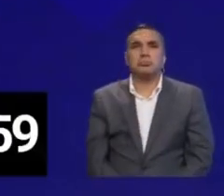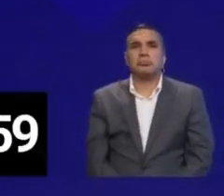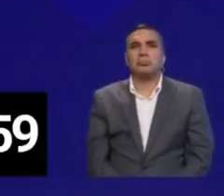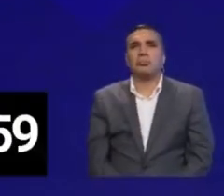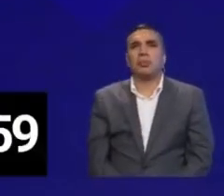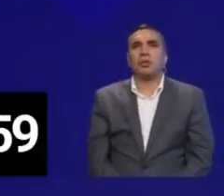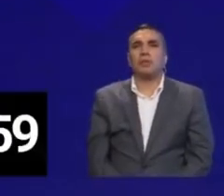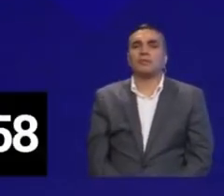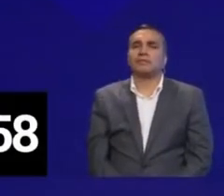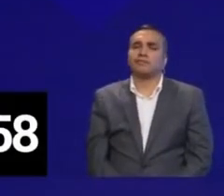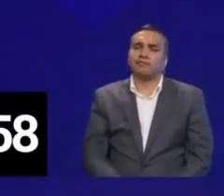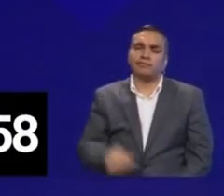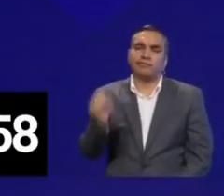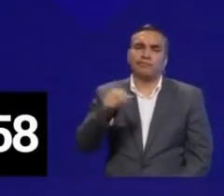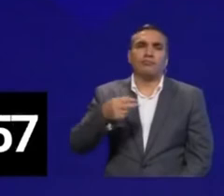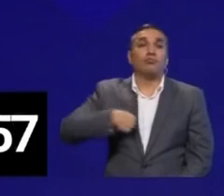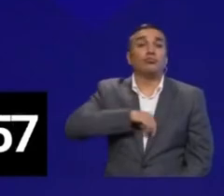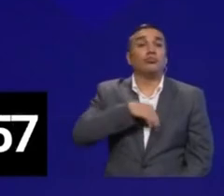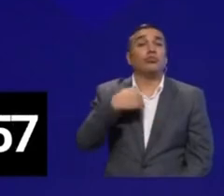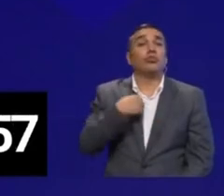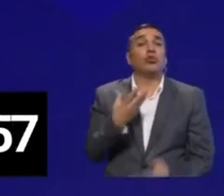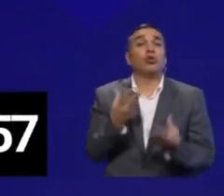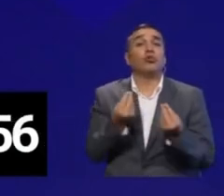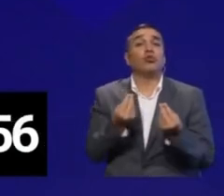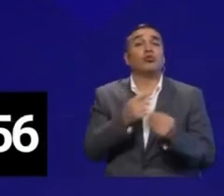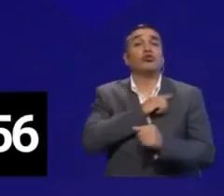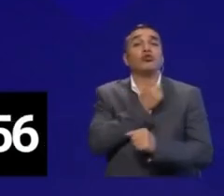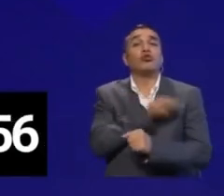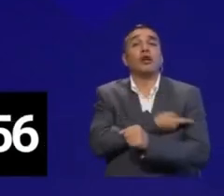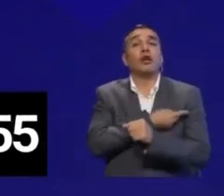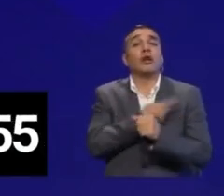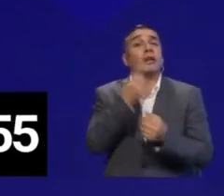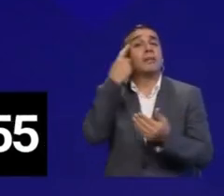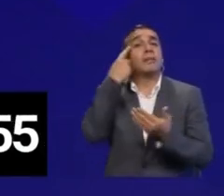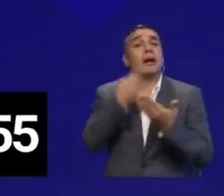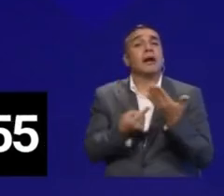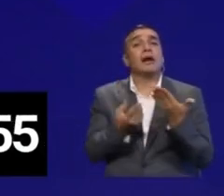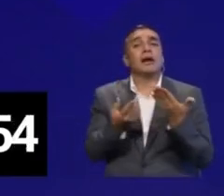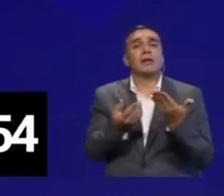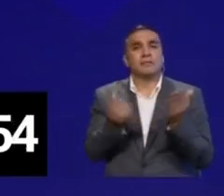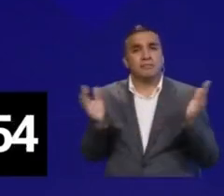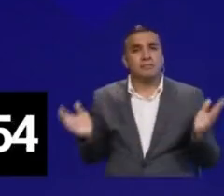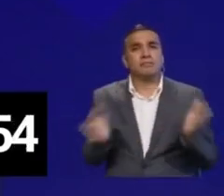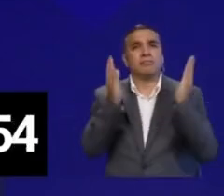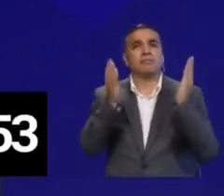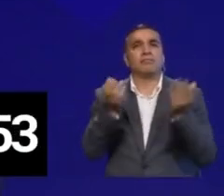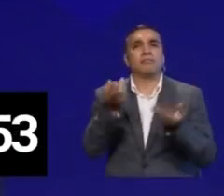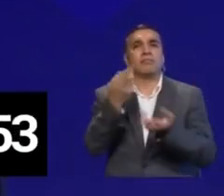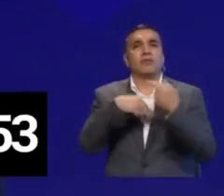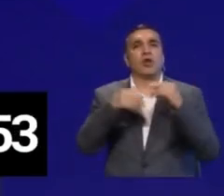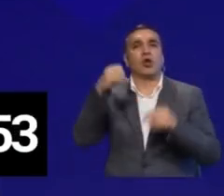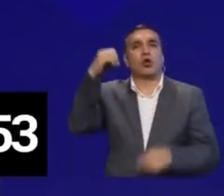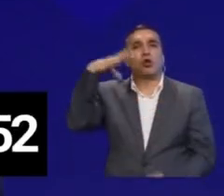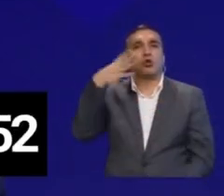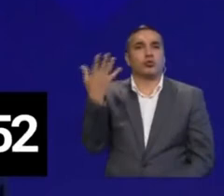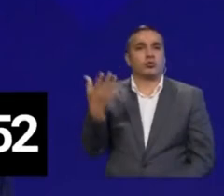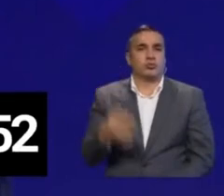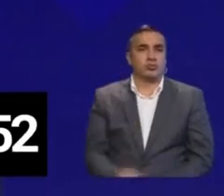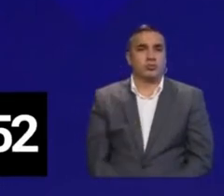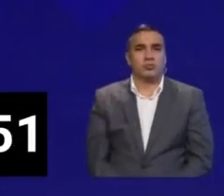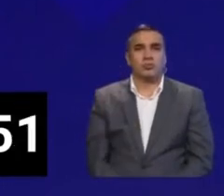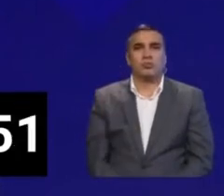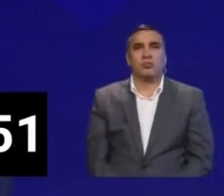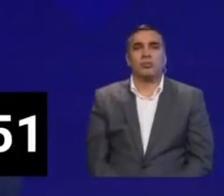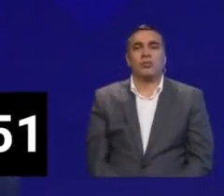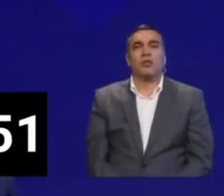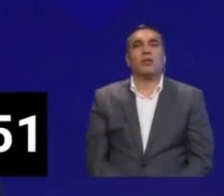Y es indudable que nosotros tenemos una gran potencialidad para promover exportación de energía, energía eléctrica